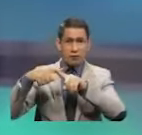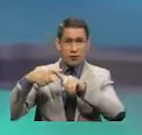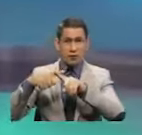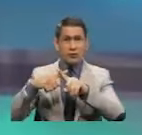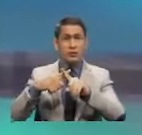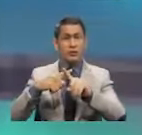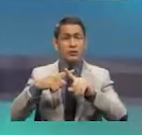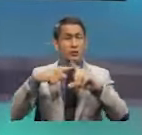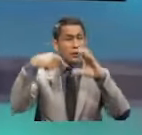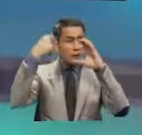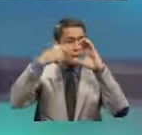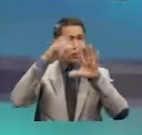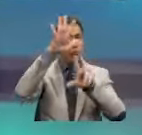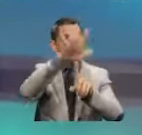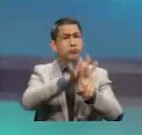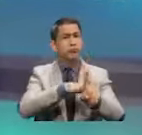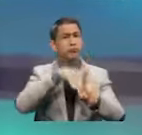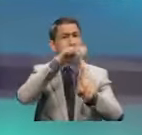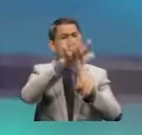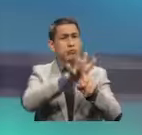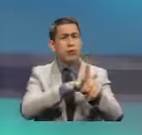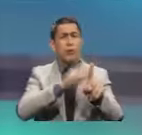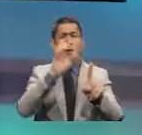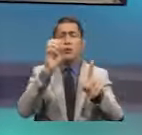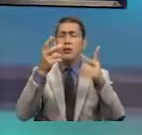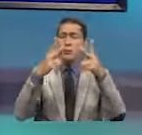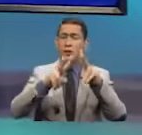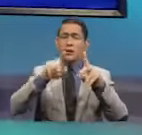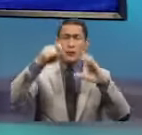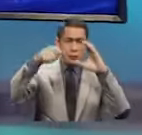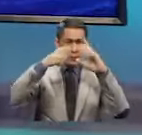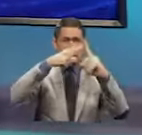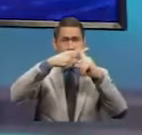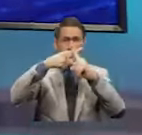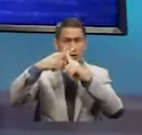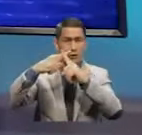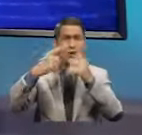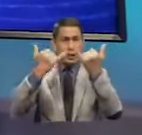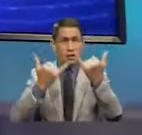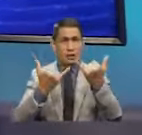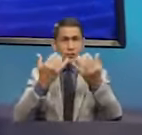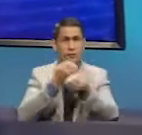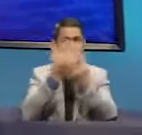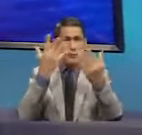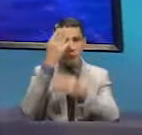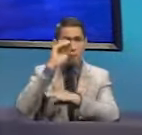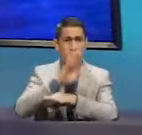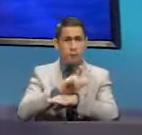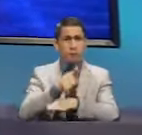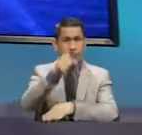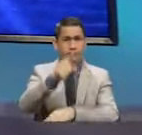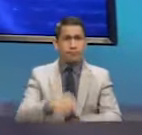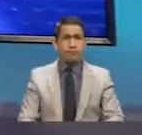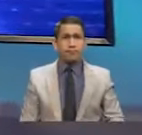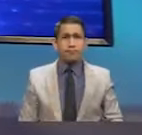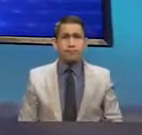abusos sexuales. Emilio Zamora, a esta hora, precisamente nos tiene la información. Emilio, buenas tardes. Adelante.